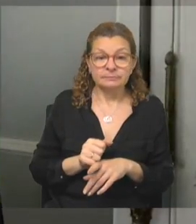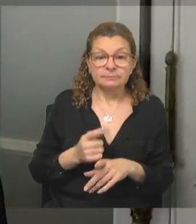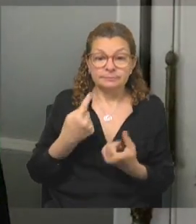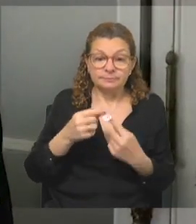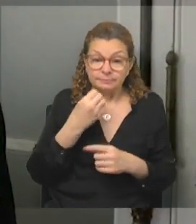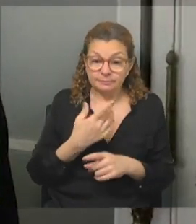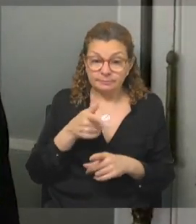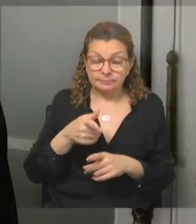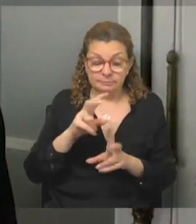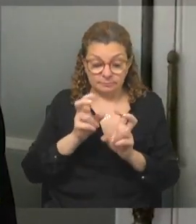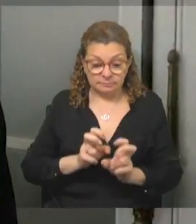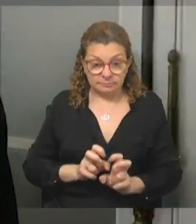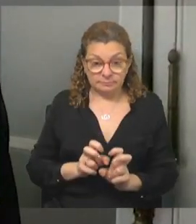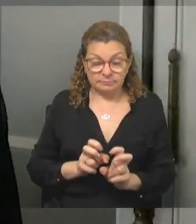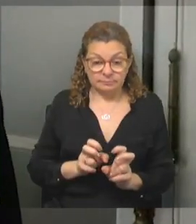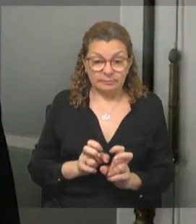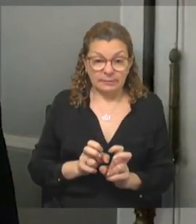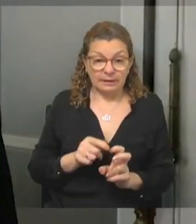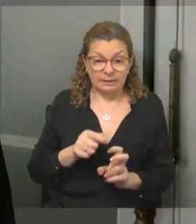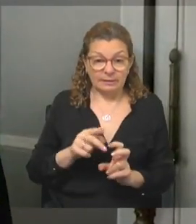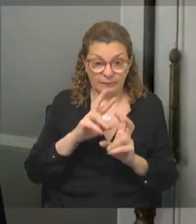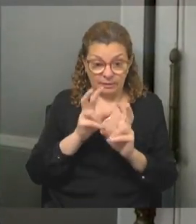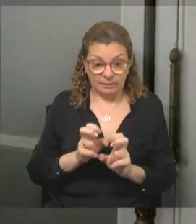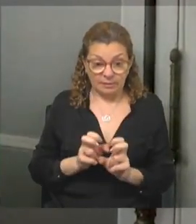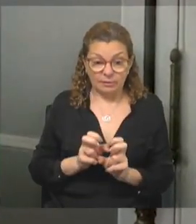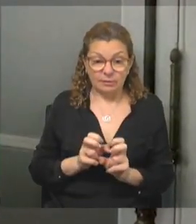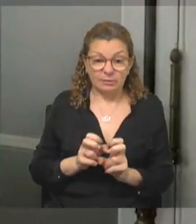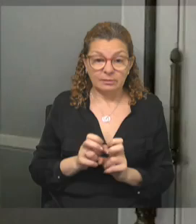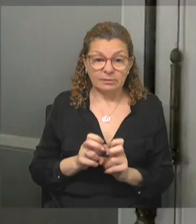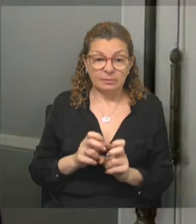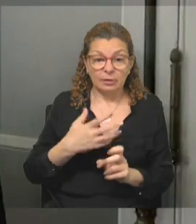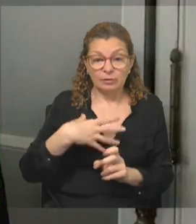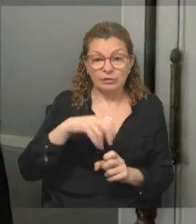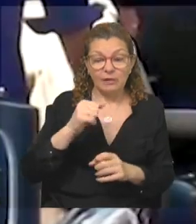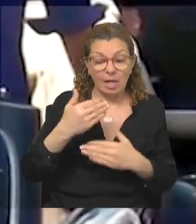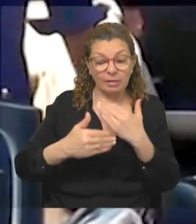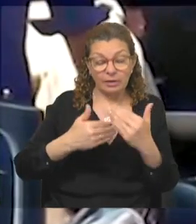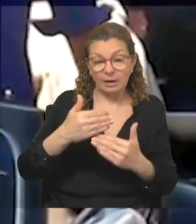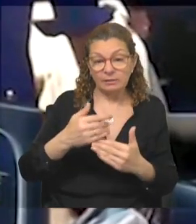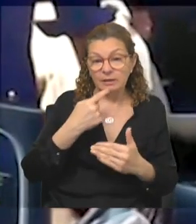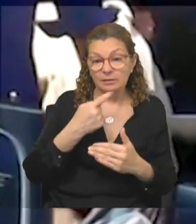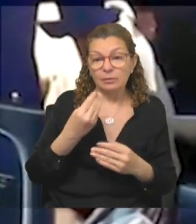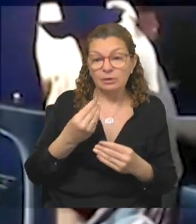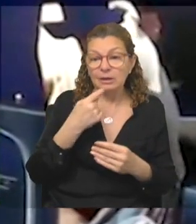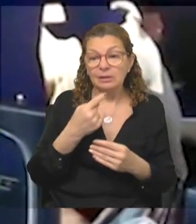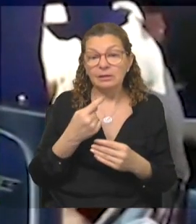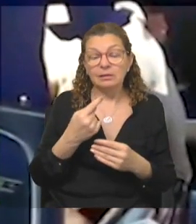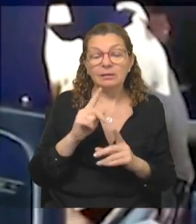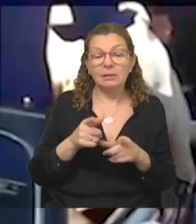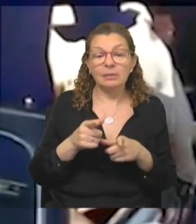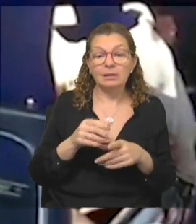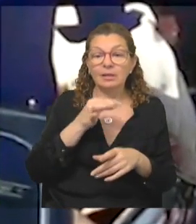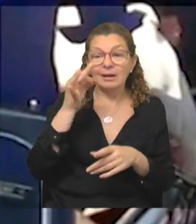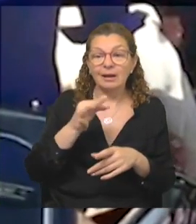pero bueno esa investigación está esas investigaciones Perdón están siendo llevadas adelante Qué valoración hacen de también las